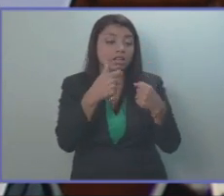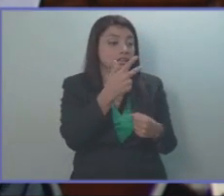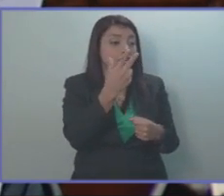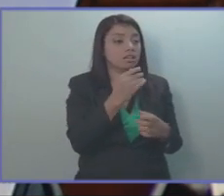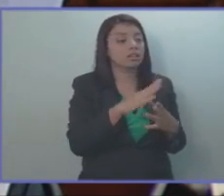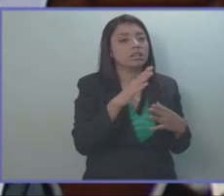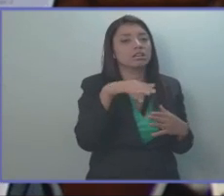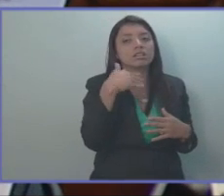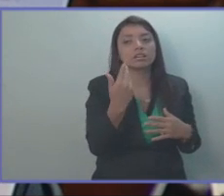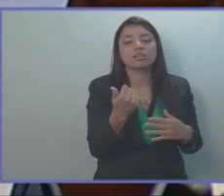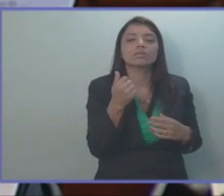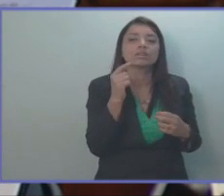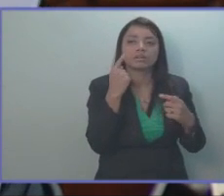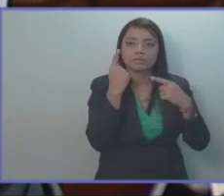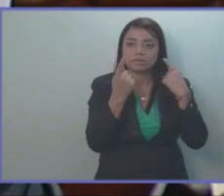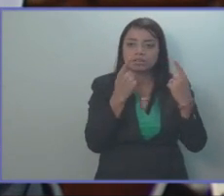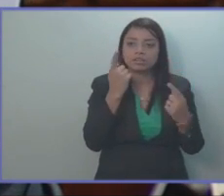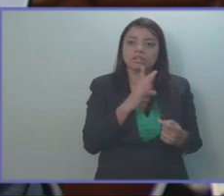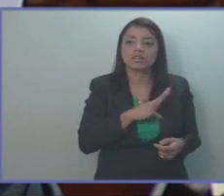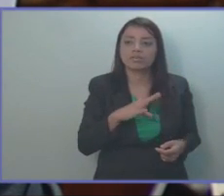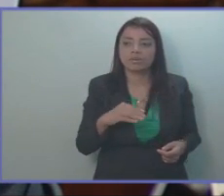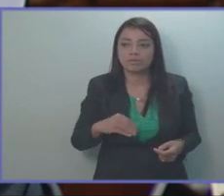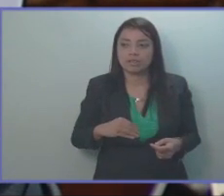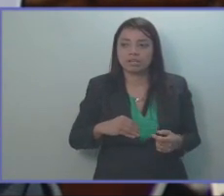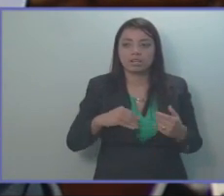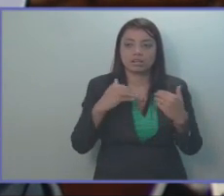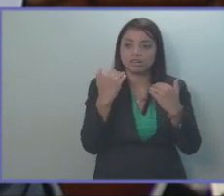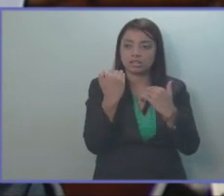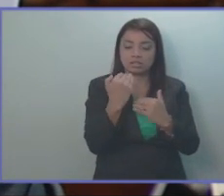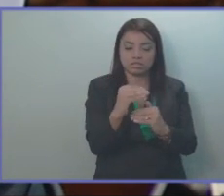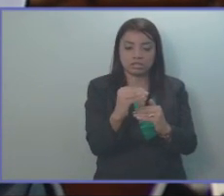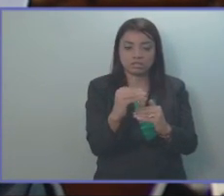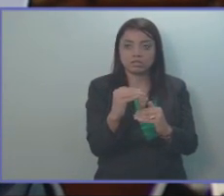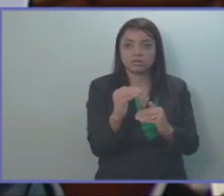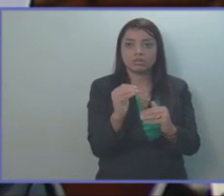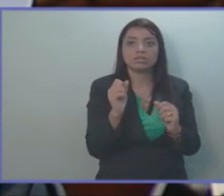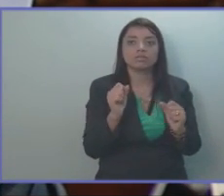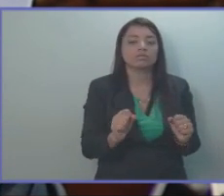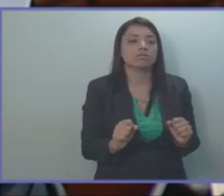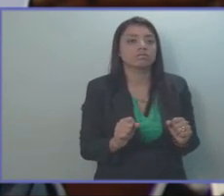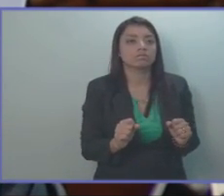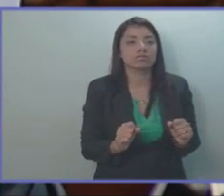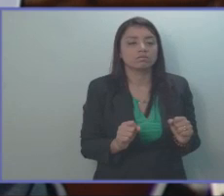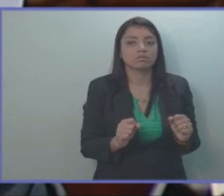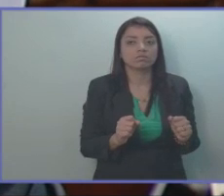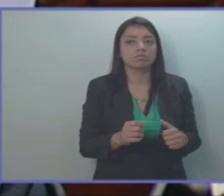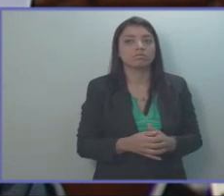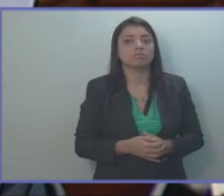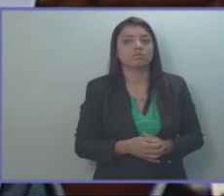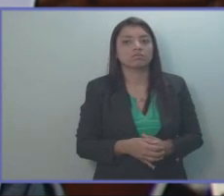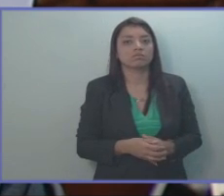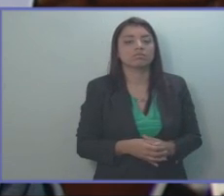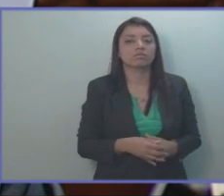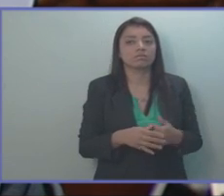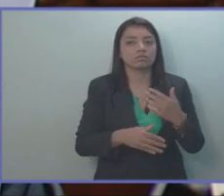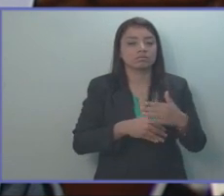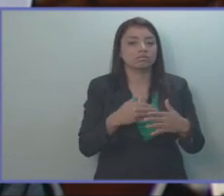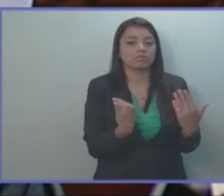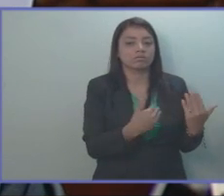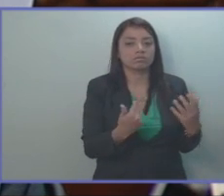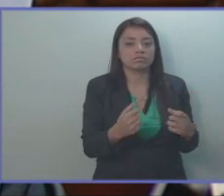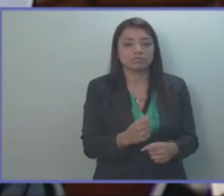La visita familiar tendrá carácter restringido mientras permanezcan en dicho centro de